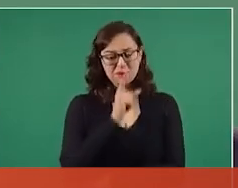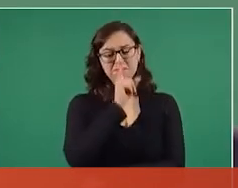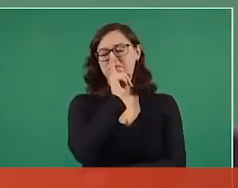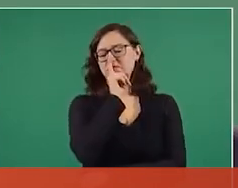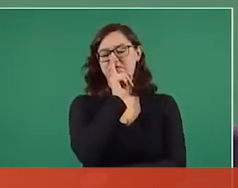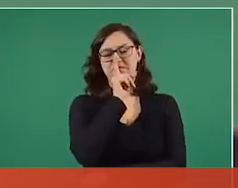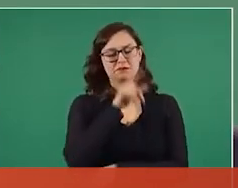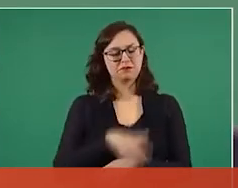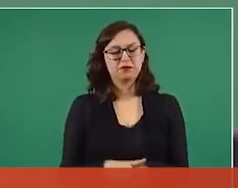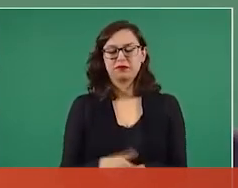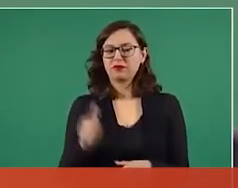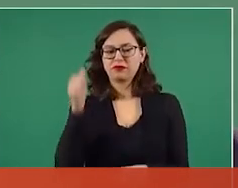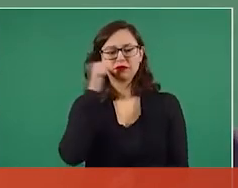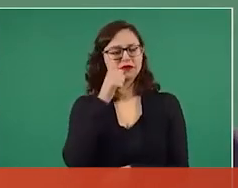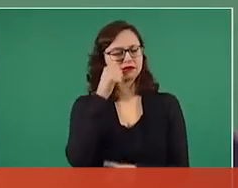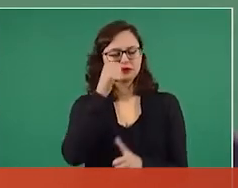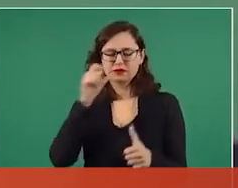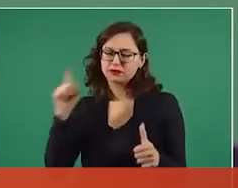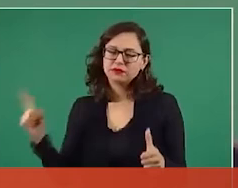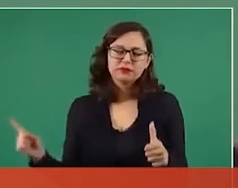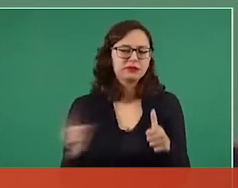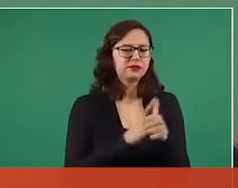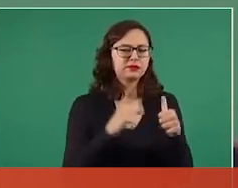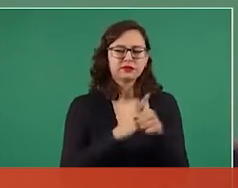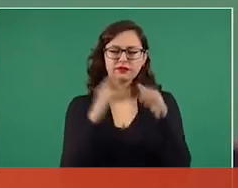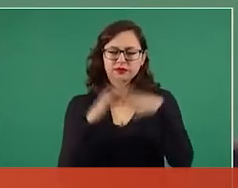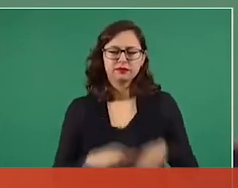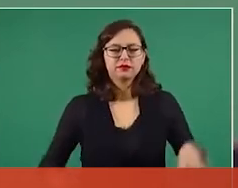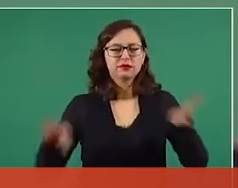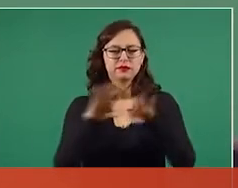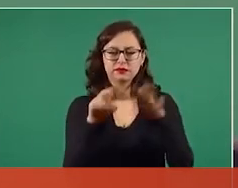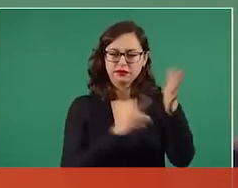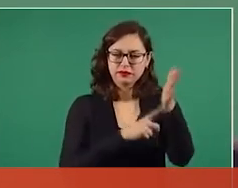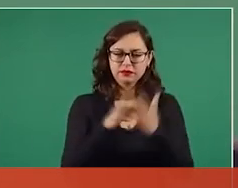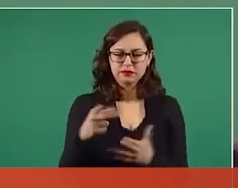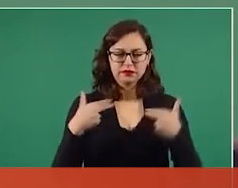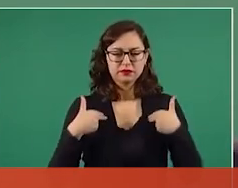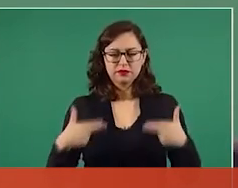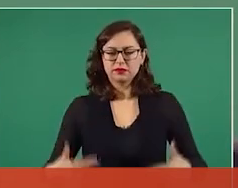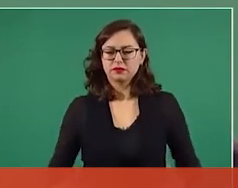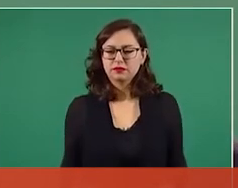defender los derechos humanos, proteger a todos,